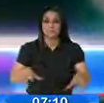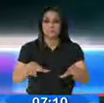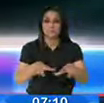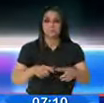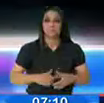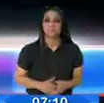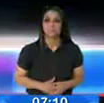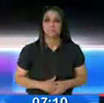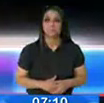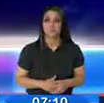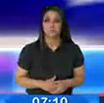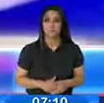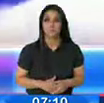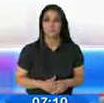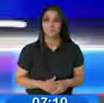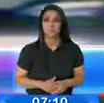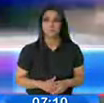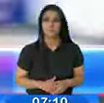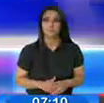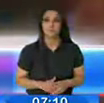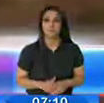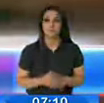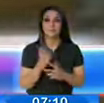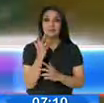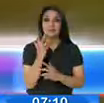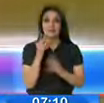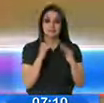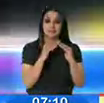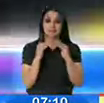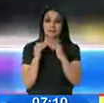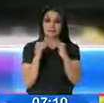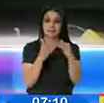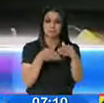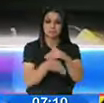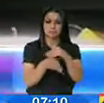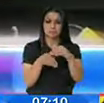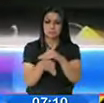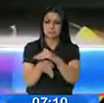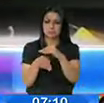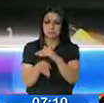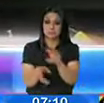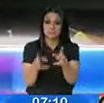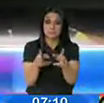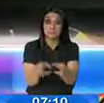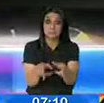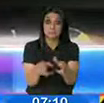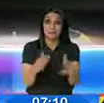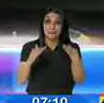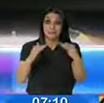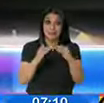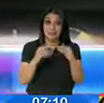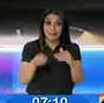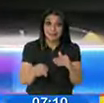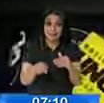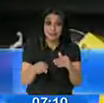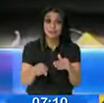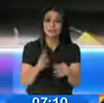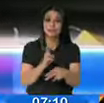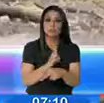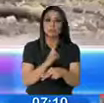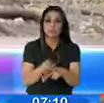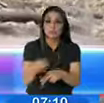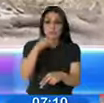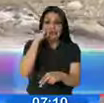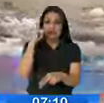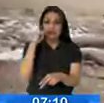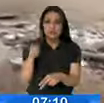Se realizaron tres allanamientos en tres domicilios. En las mismas casas se dedicaban a expender utilizando a menores de